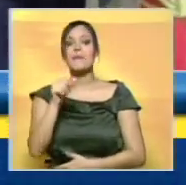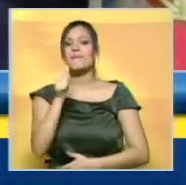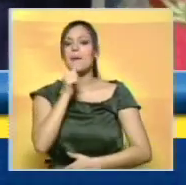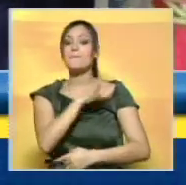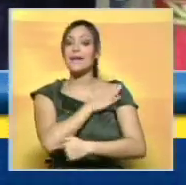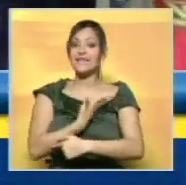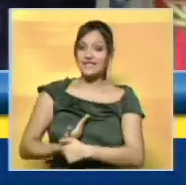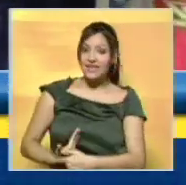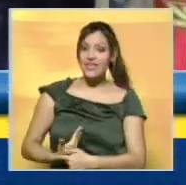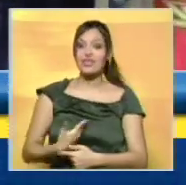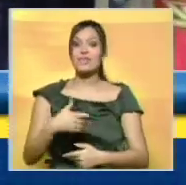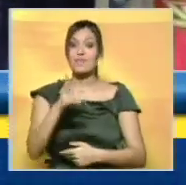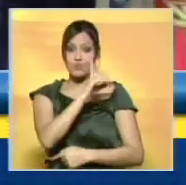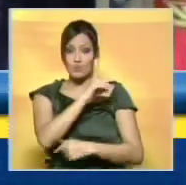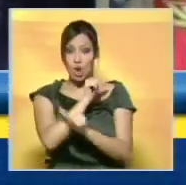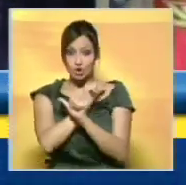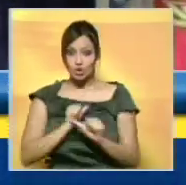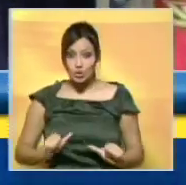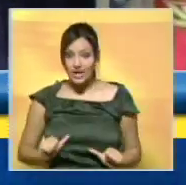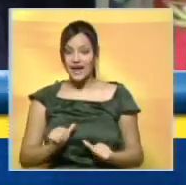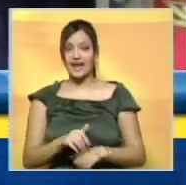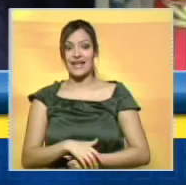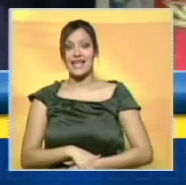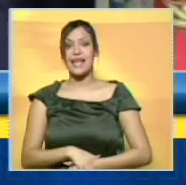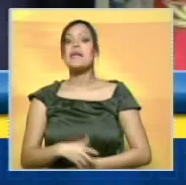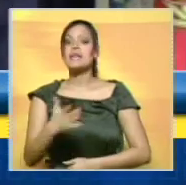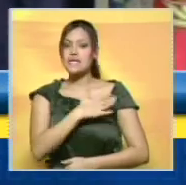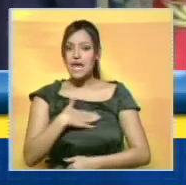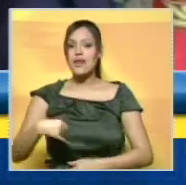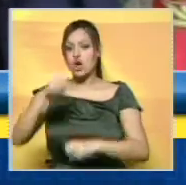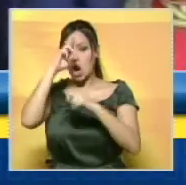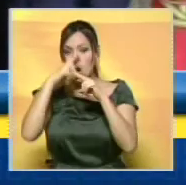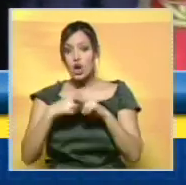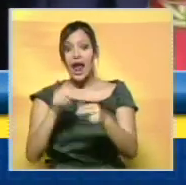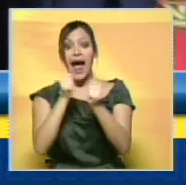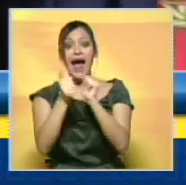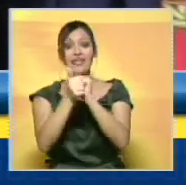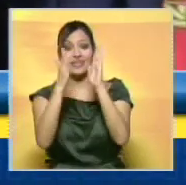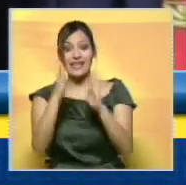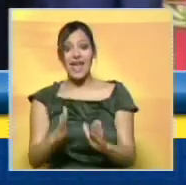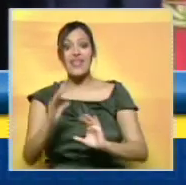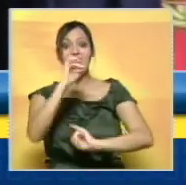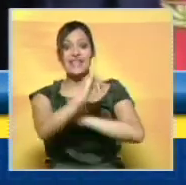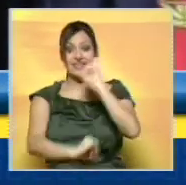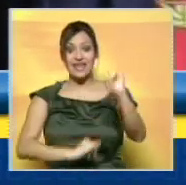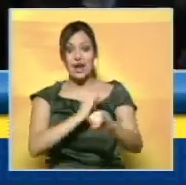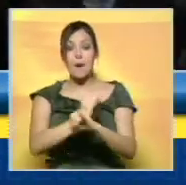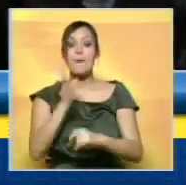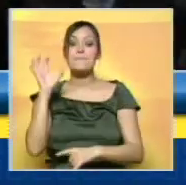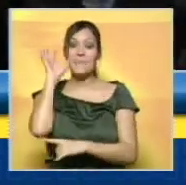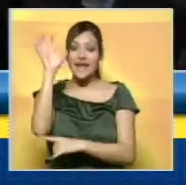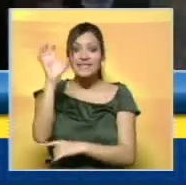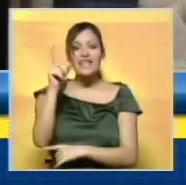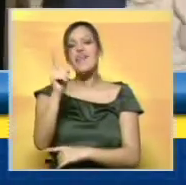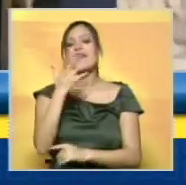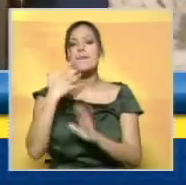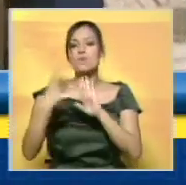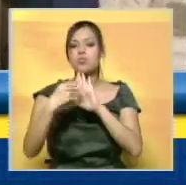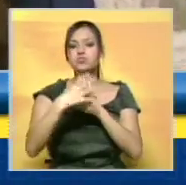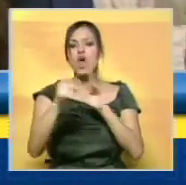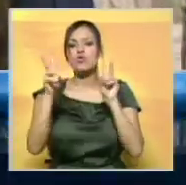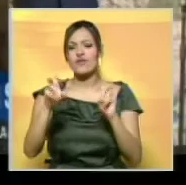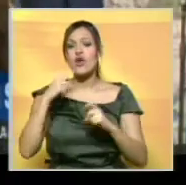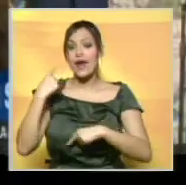la República de Portugal, Aníbal Cavaco Silva, con la intención de honrar a un atleta de renombre internacional del país que sea ejemplo para las